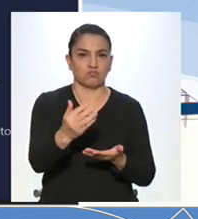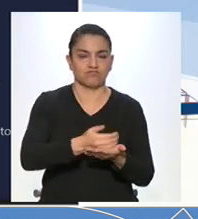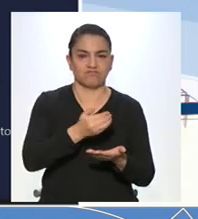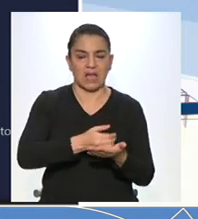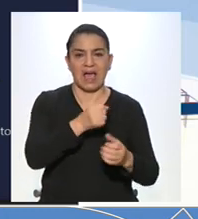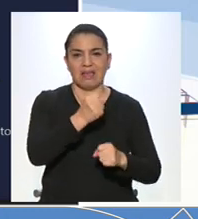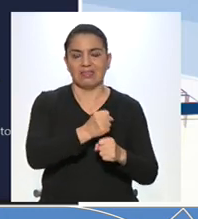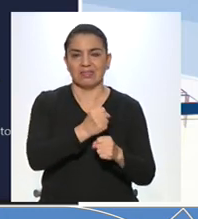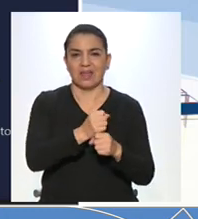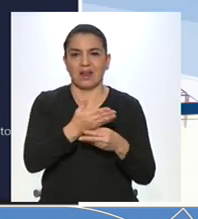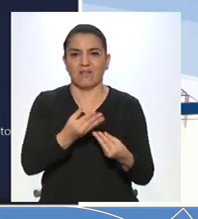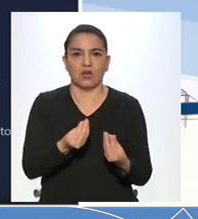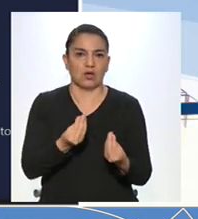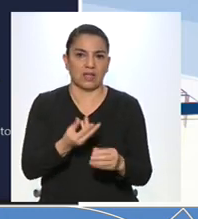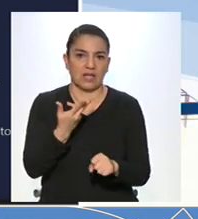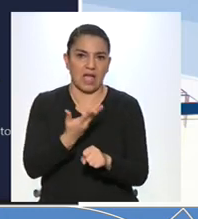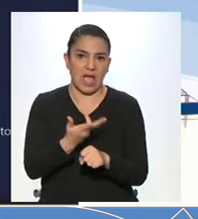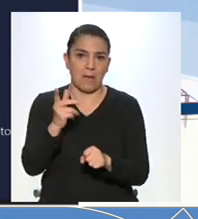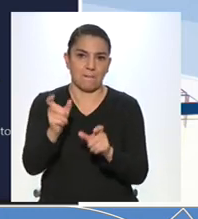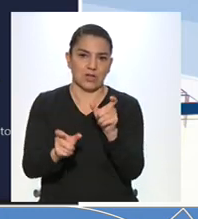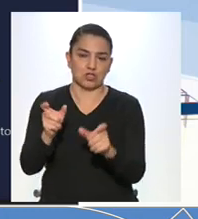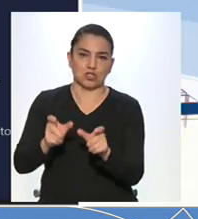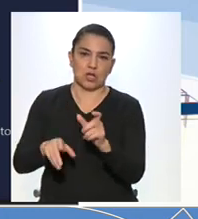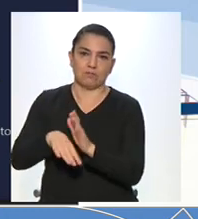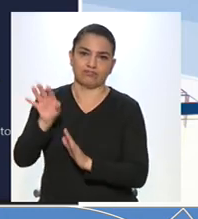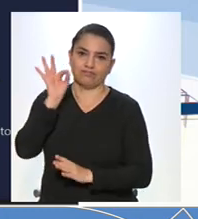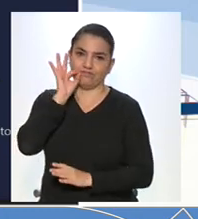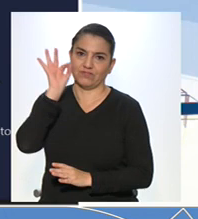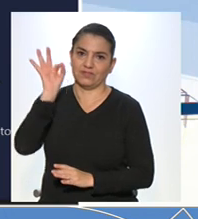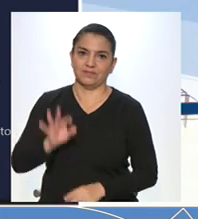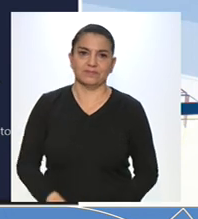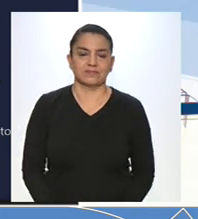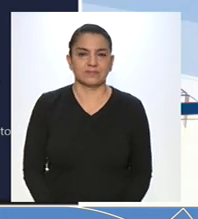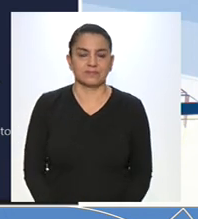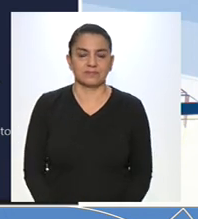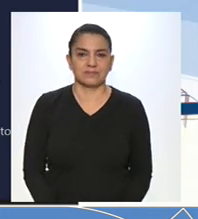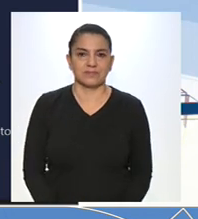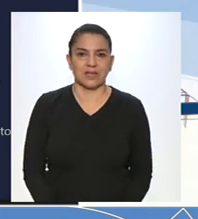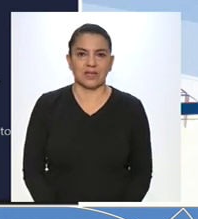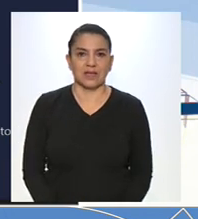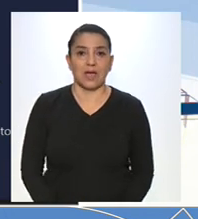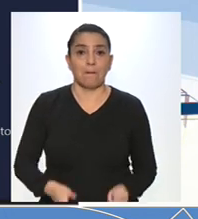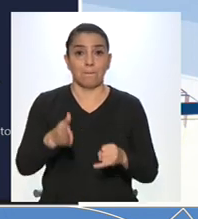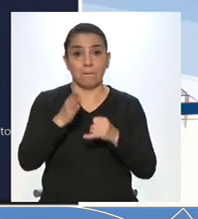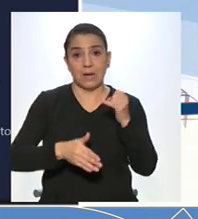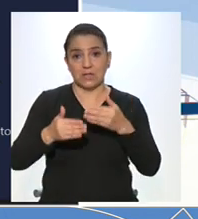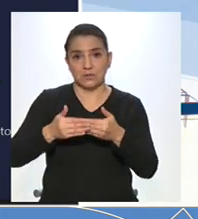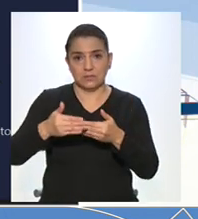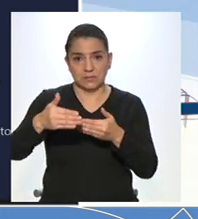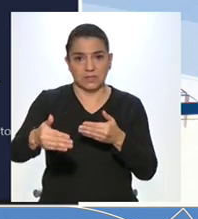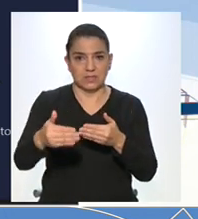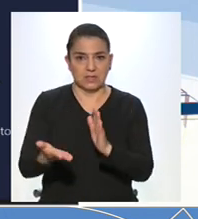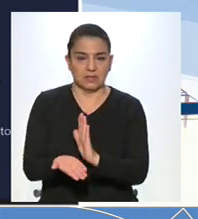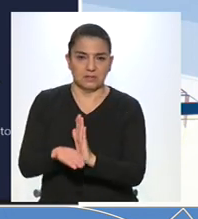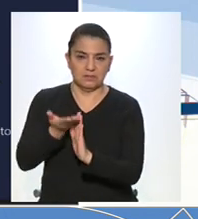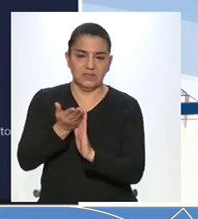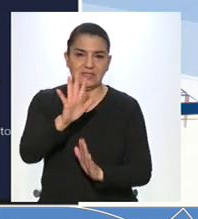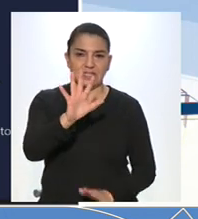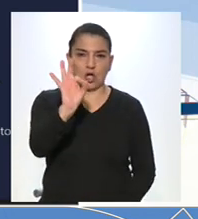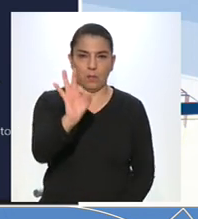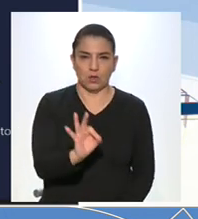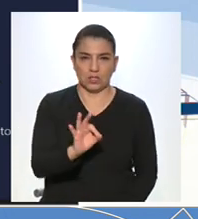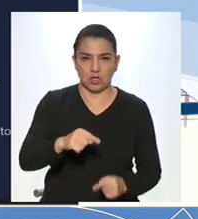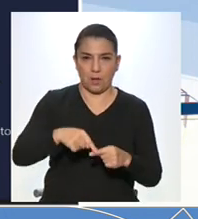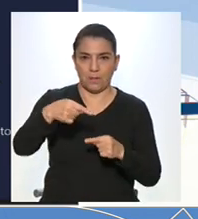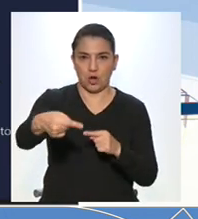activos con que cuentan los más acomodados. Las proyecciones de corto plazo apuntan a que la inflación alcanzará niveles sobre el 5% en los